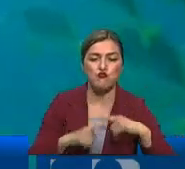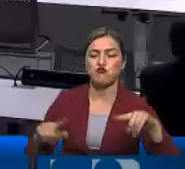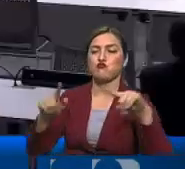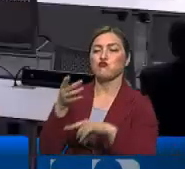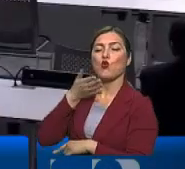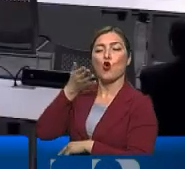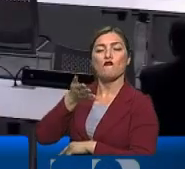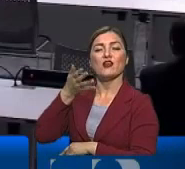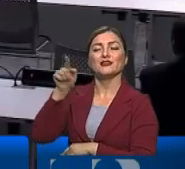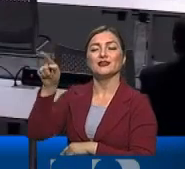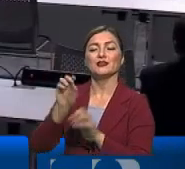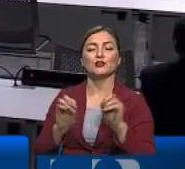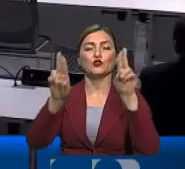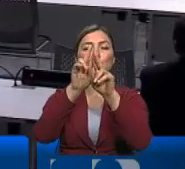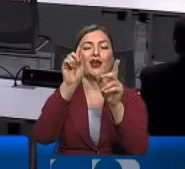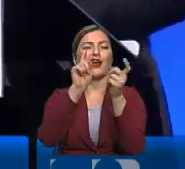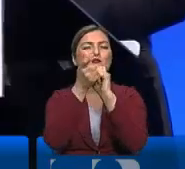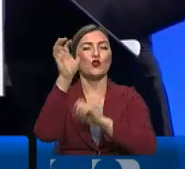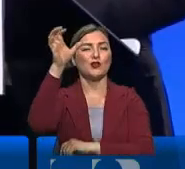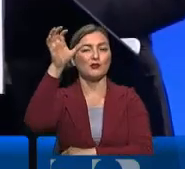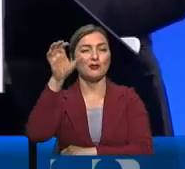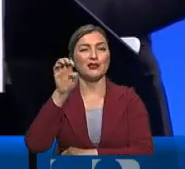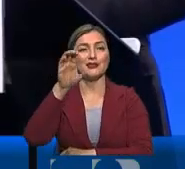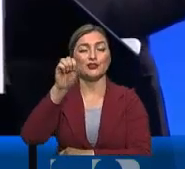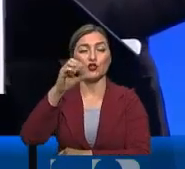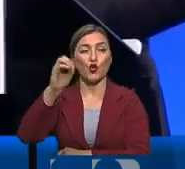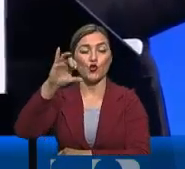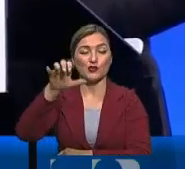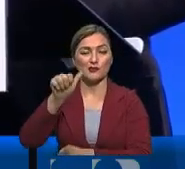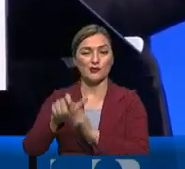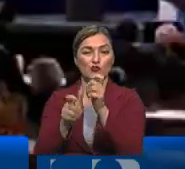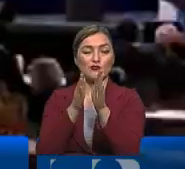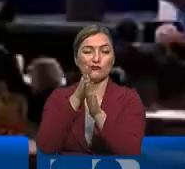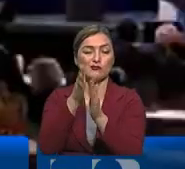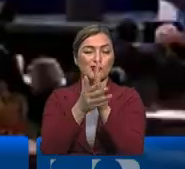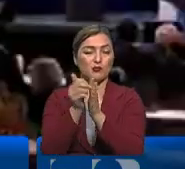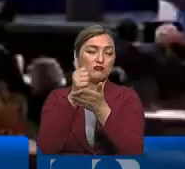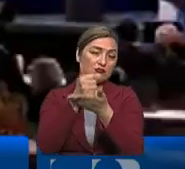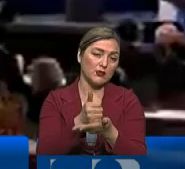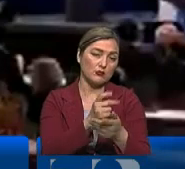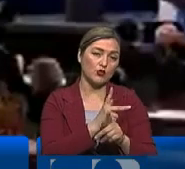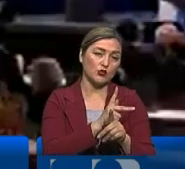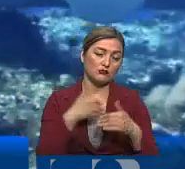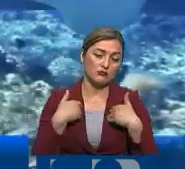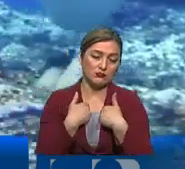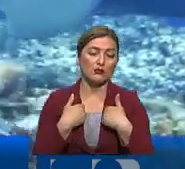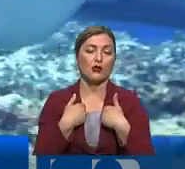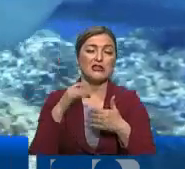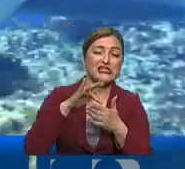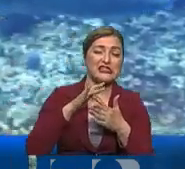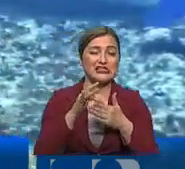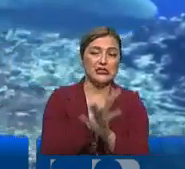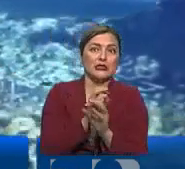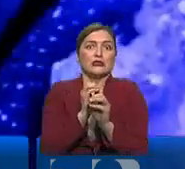Naciones Unidas sobre Cambio Climático realizada en Glasgow, Escocia. Expertos coinciden en que la medida ayudará a la conservación de animales en peligro de